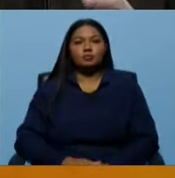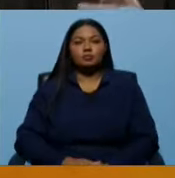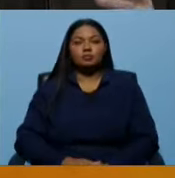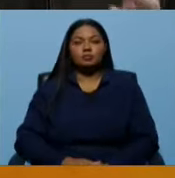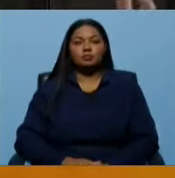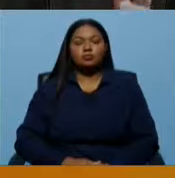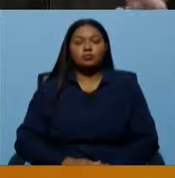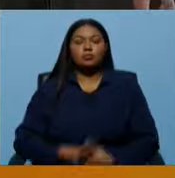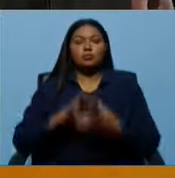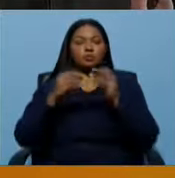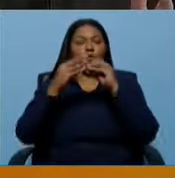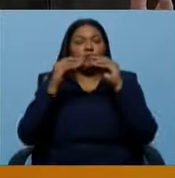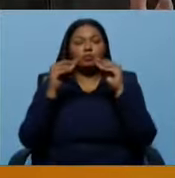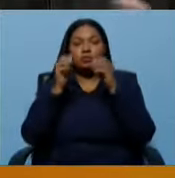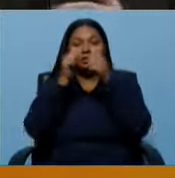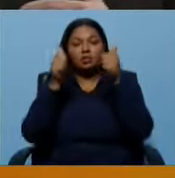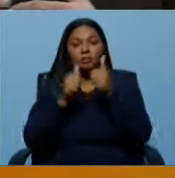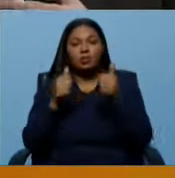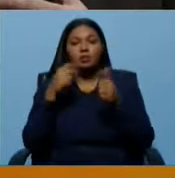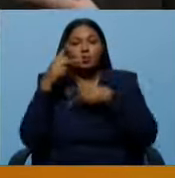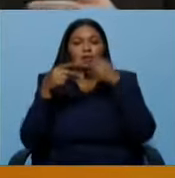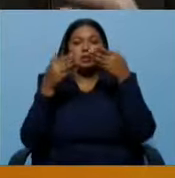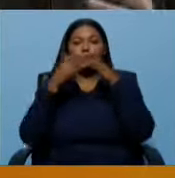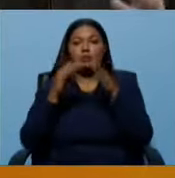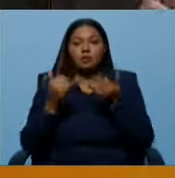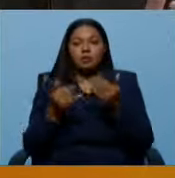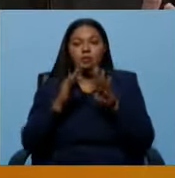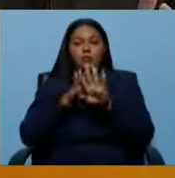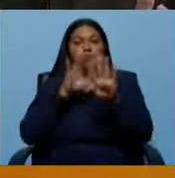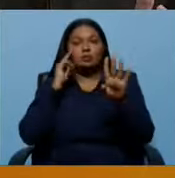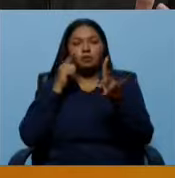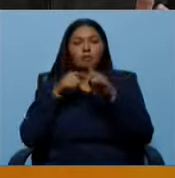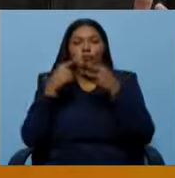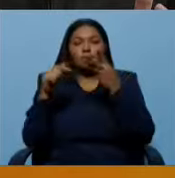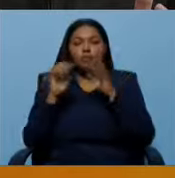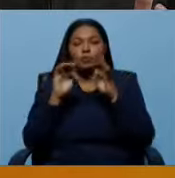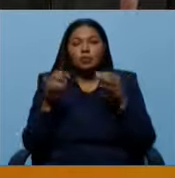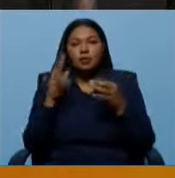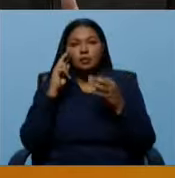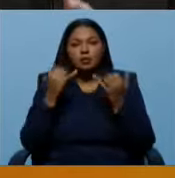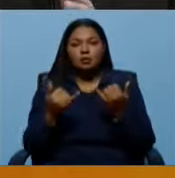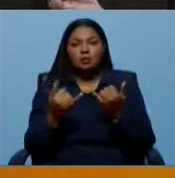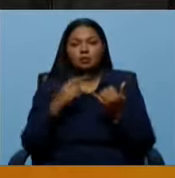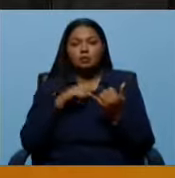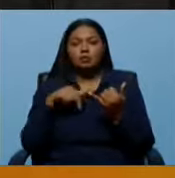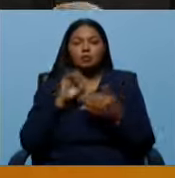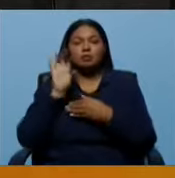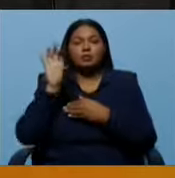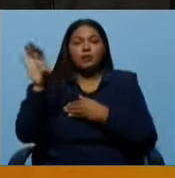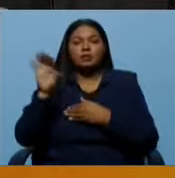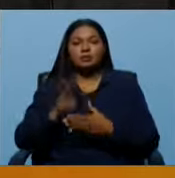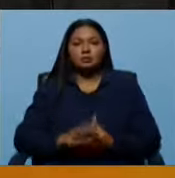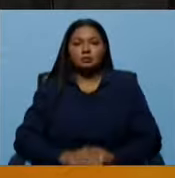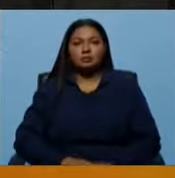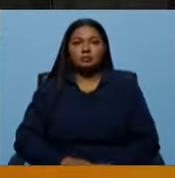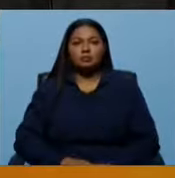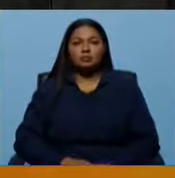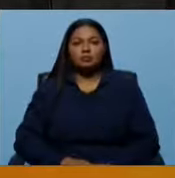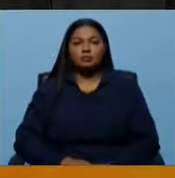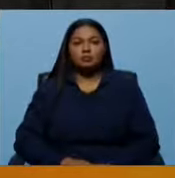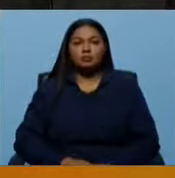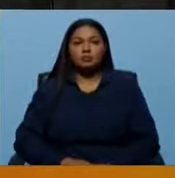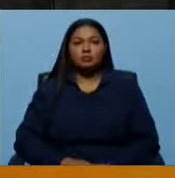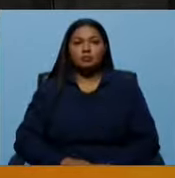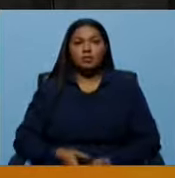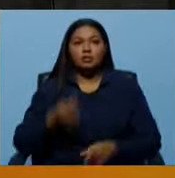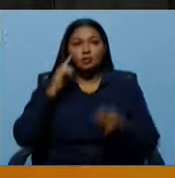adecuar todo el sistema de políticas públicas a la mayor diversidad desde el punto de vista de nuestra nación. Este concepto de las generaciones es muy